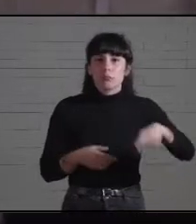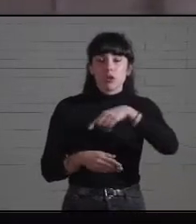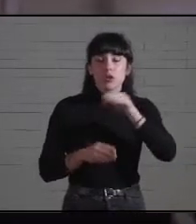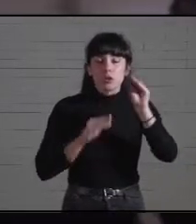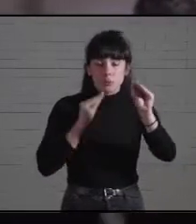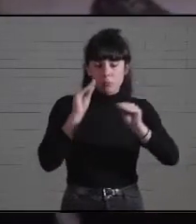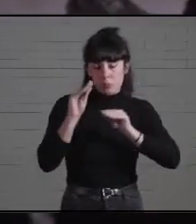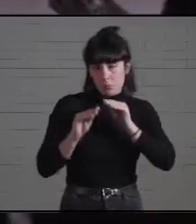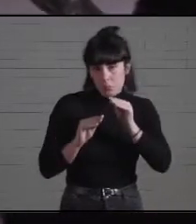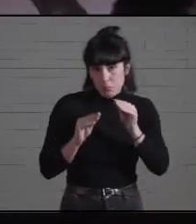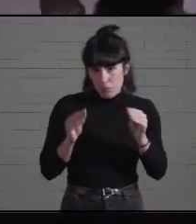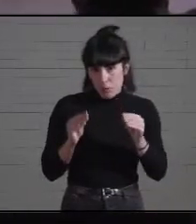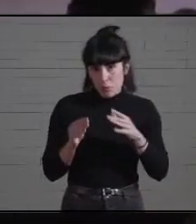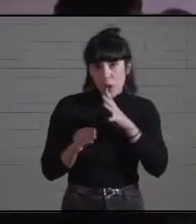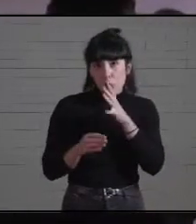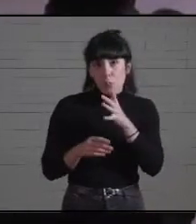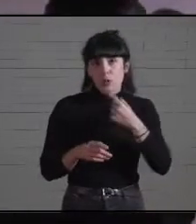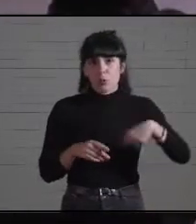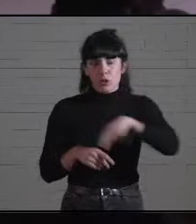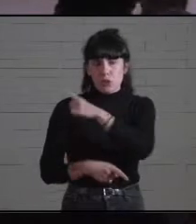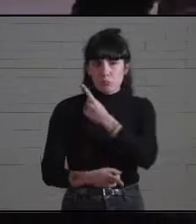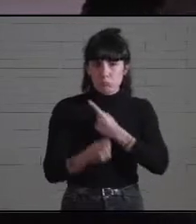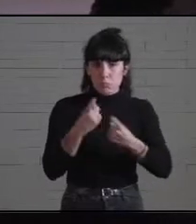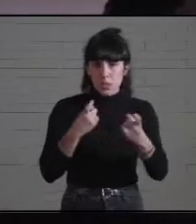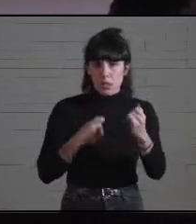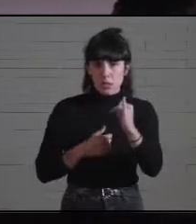porque claro, tenemos estas necesidades